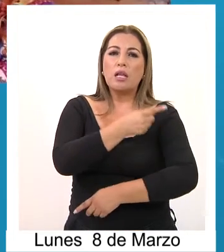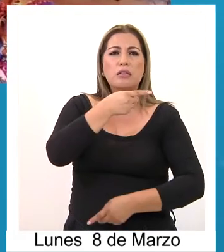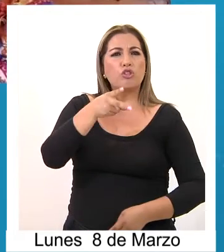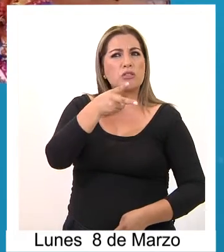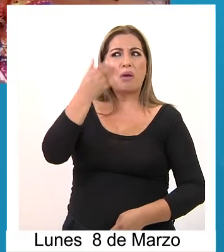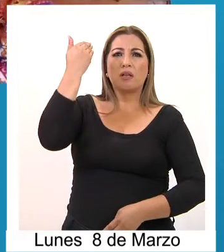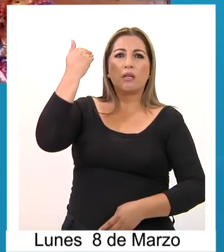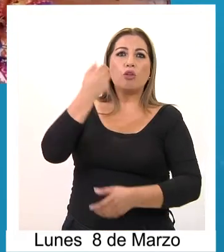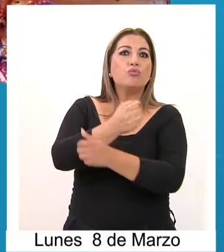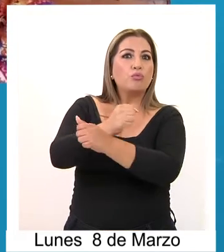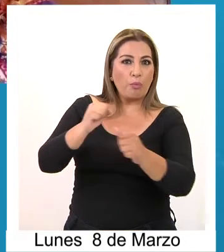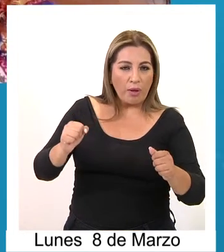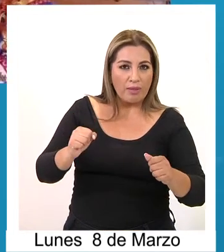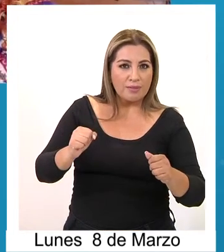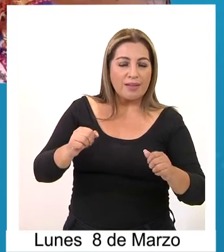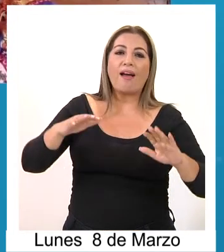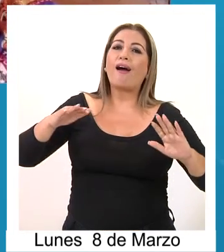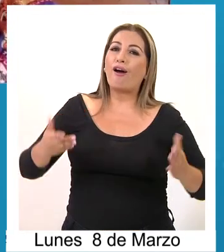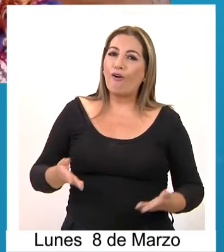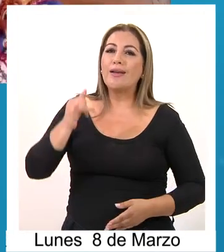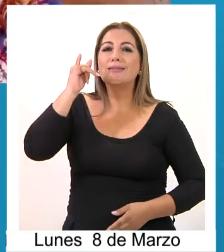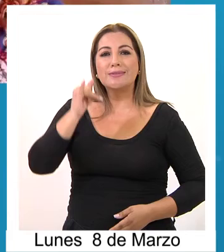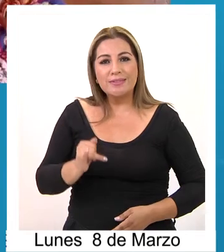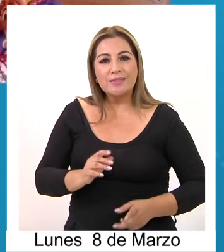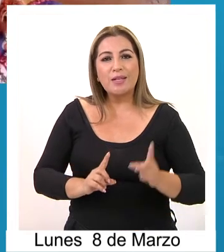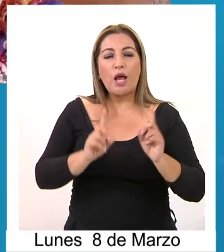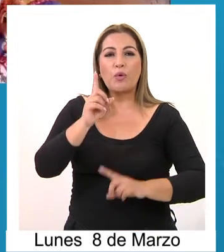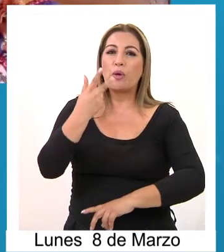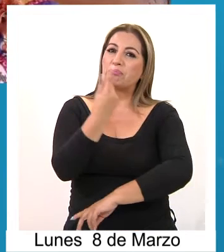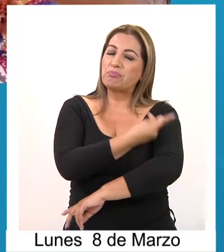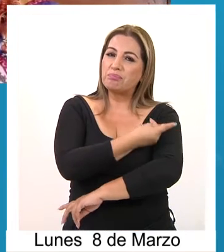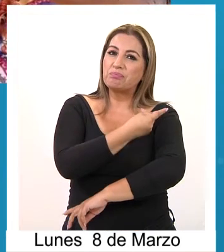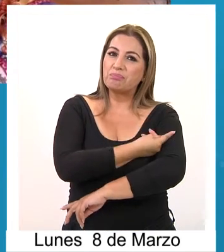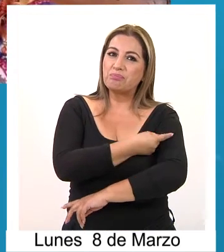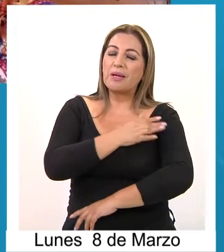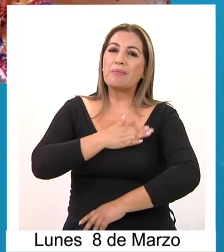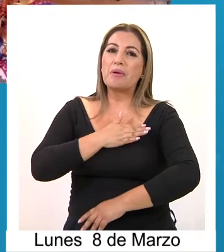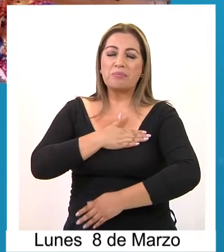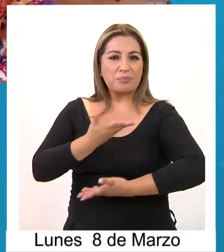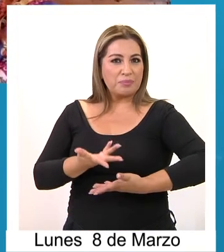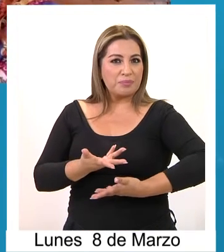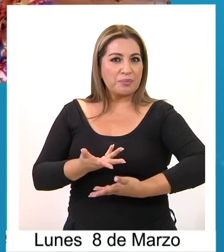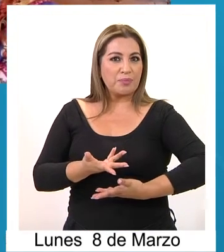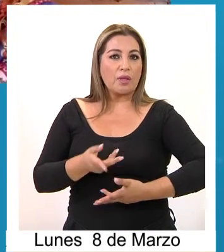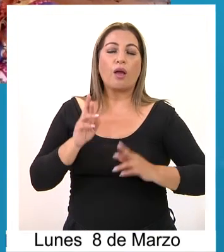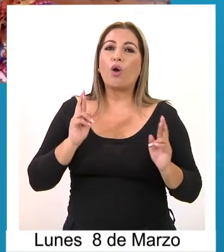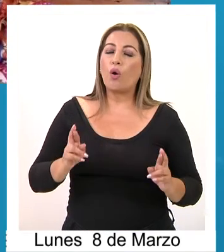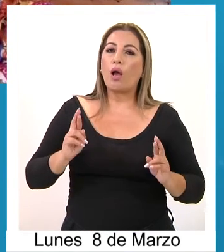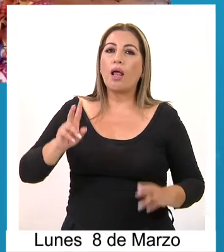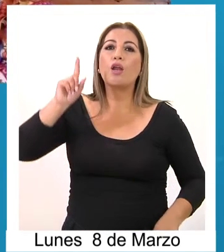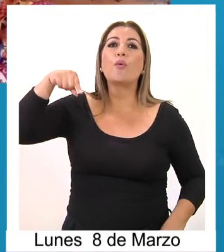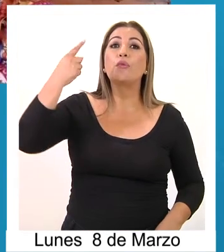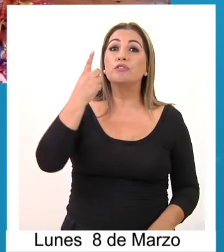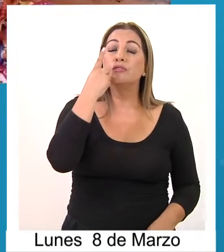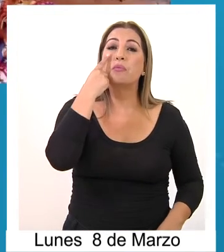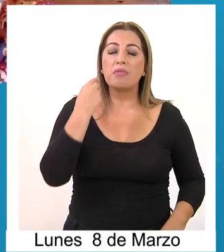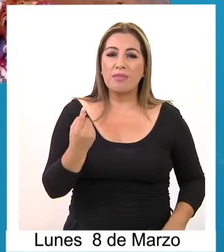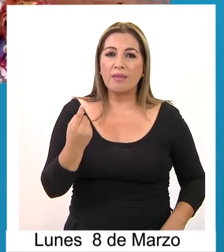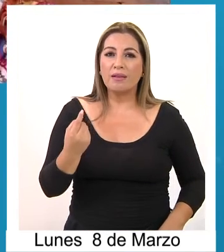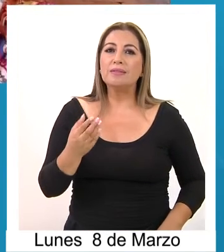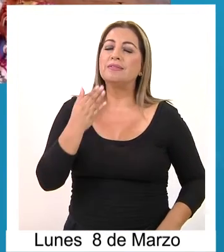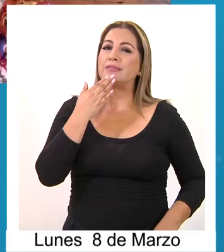antepasada tampoco se podía. Así que ya se abrió la puerta a las mujeres que están dando lactancia y esperamos que en los próximos